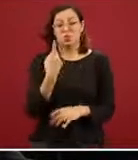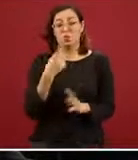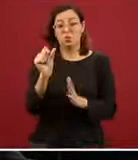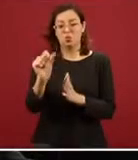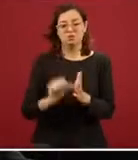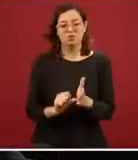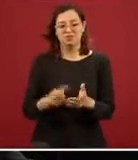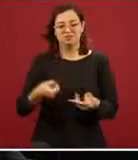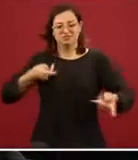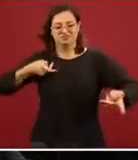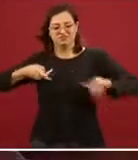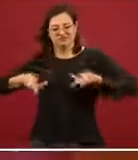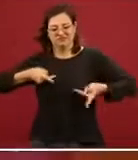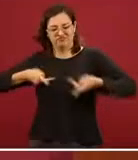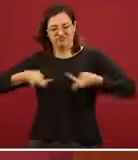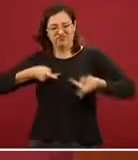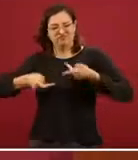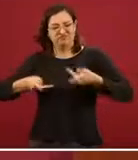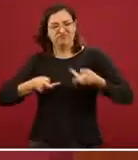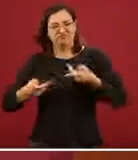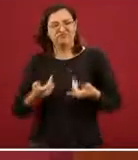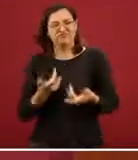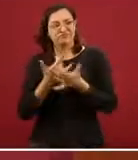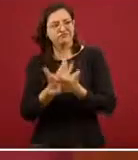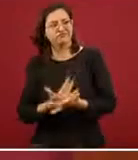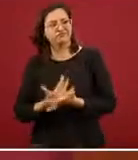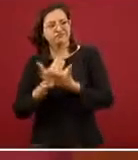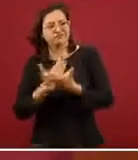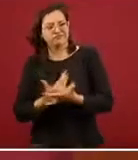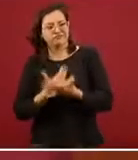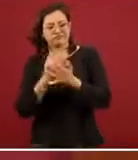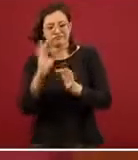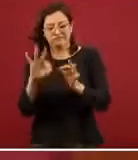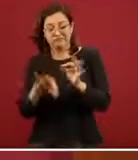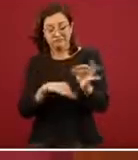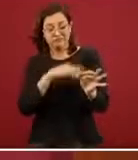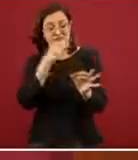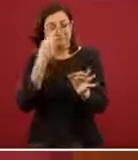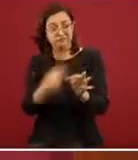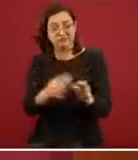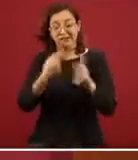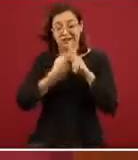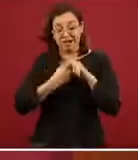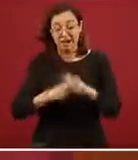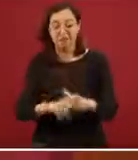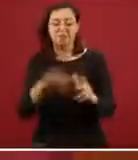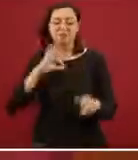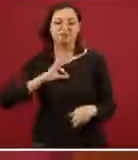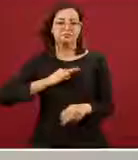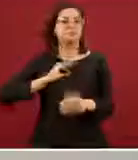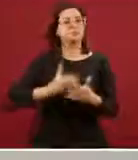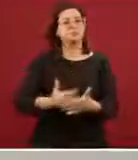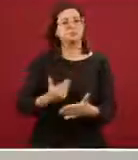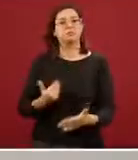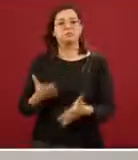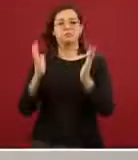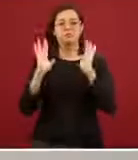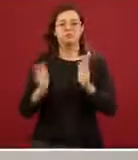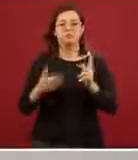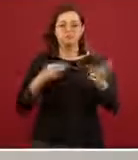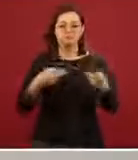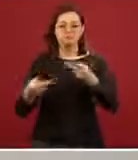plan de preparación que iniciamos desde el inicio del año en el momento más adecuado, técnicamente hablando, para